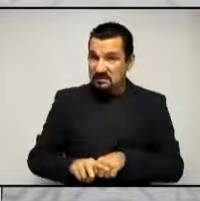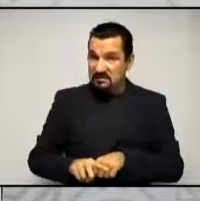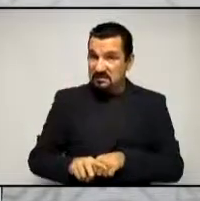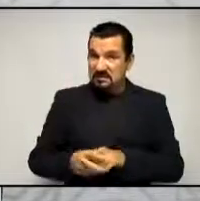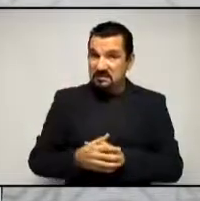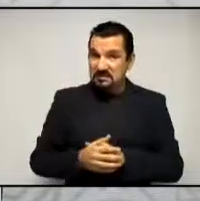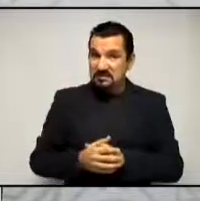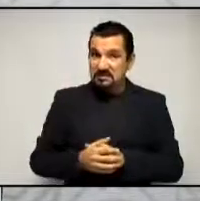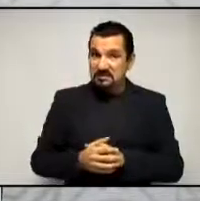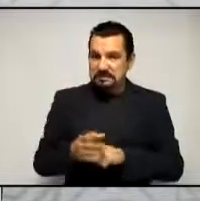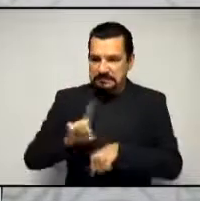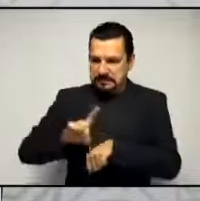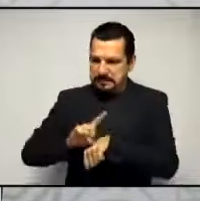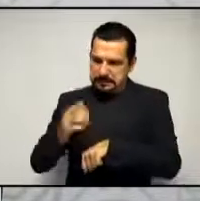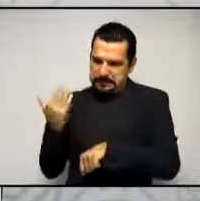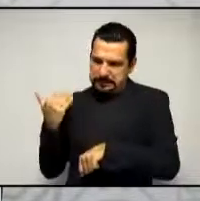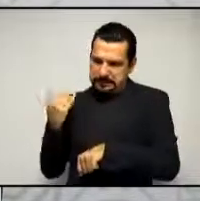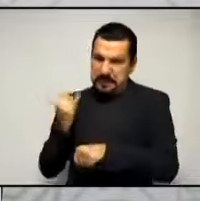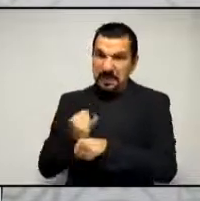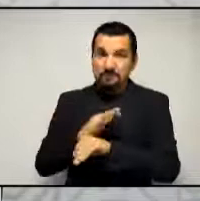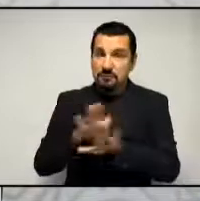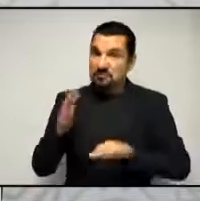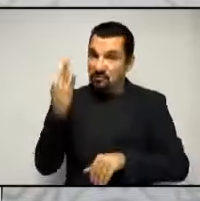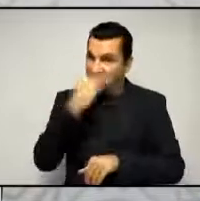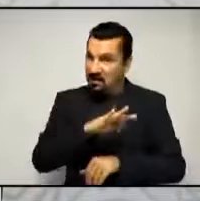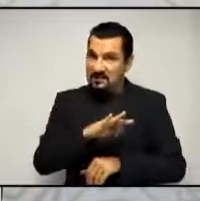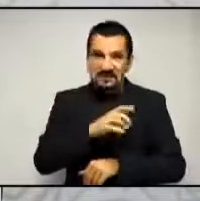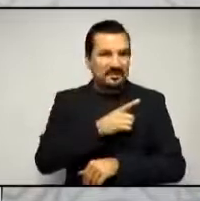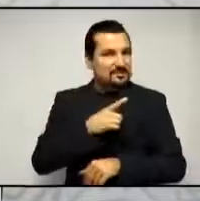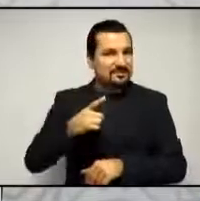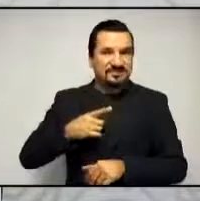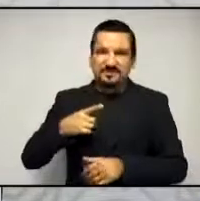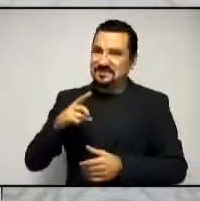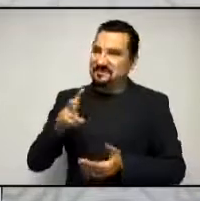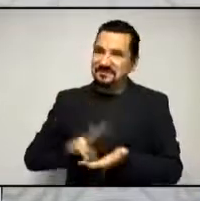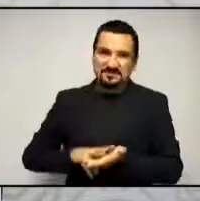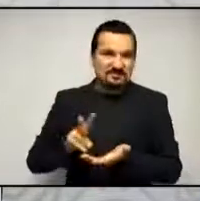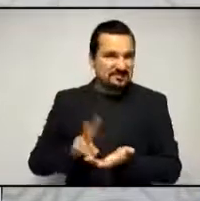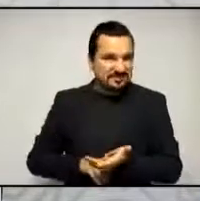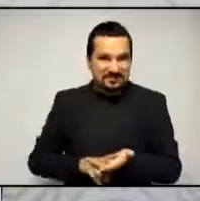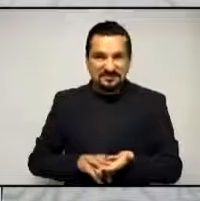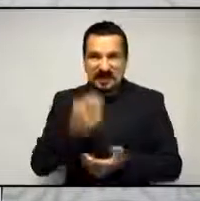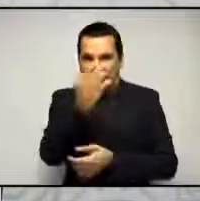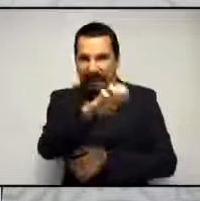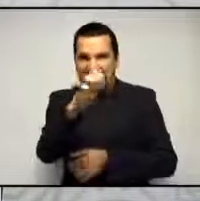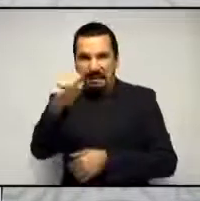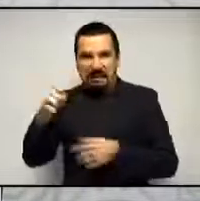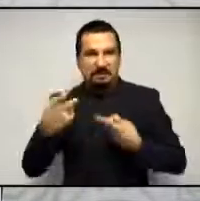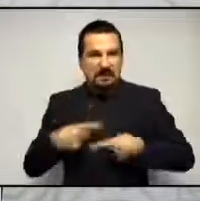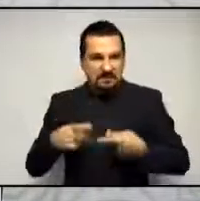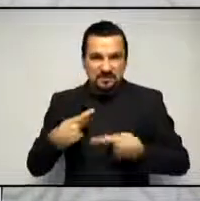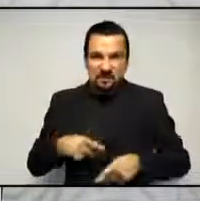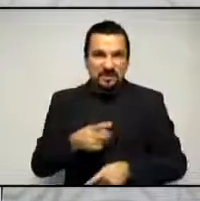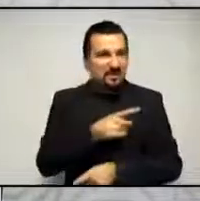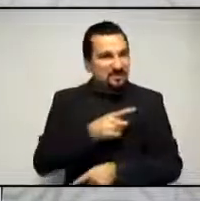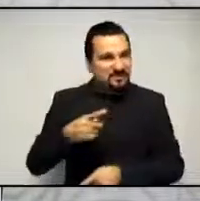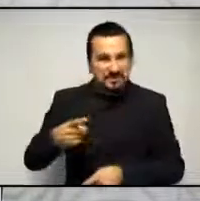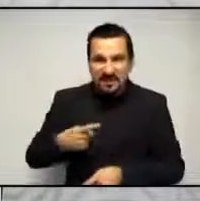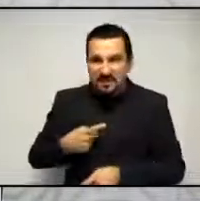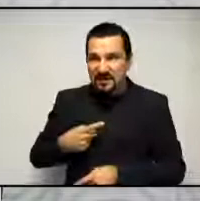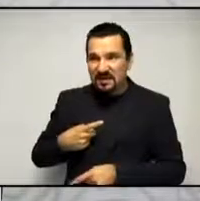en los últimos días no se vale desinformar a la sociedad no se vale socavar a las